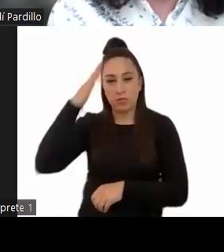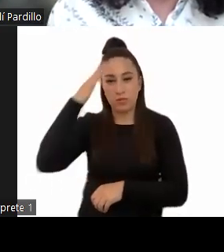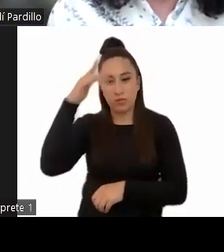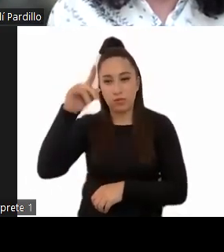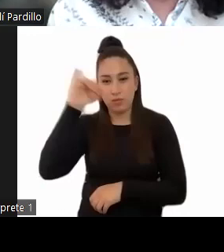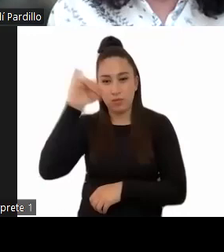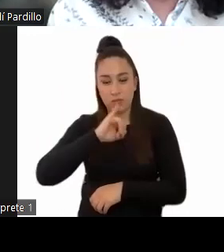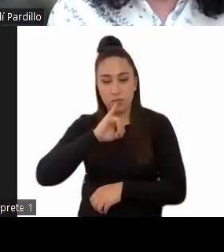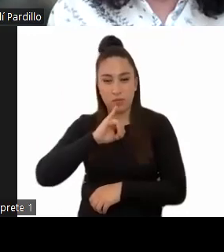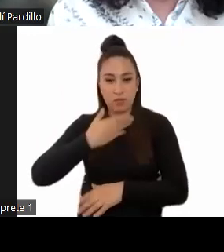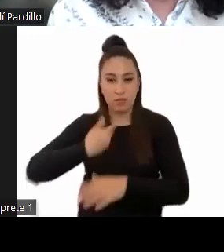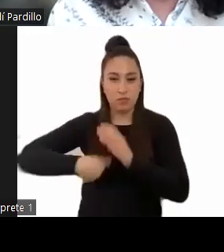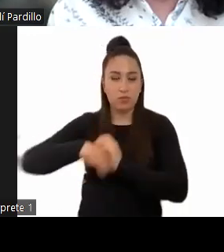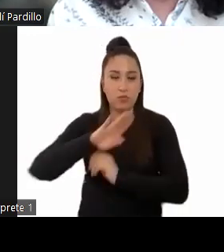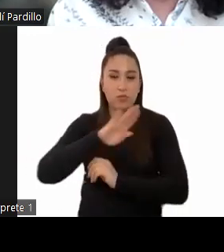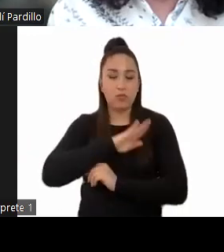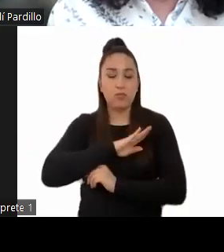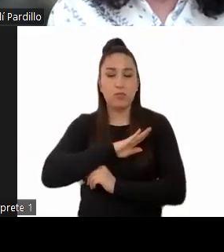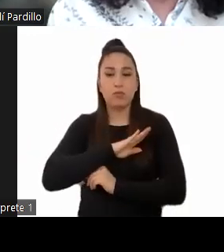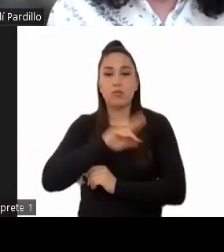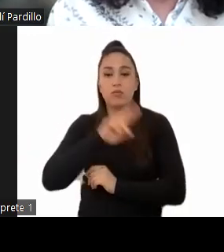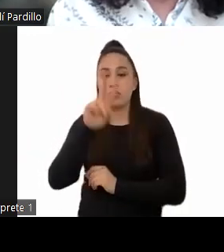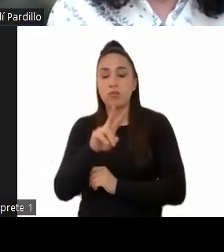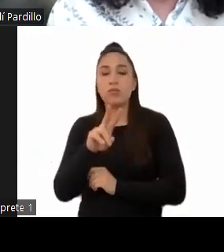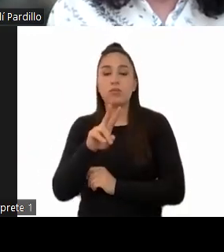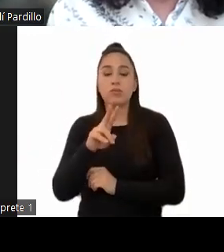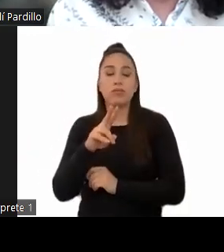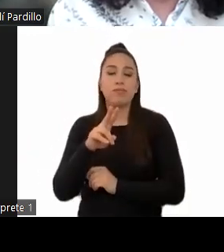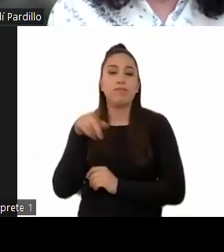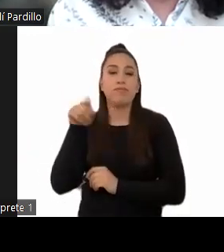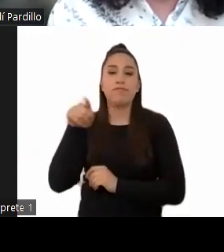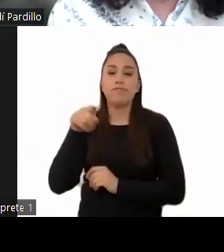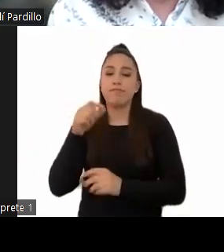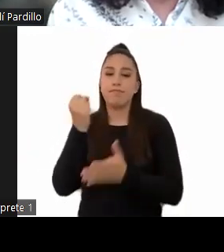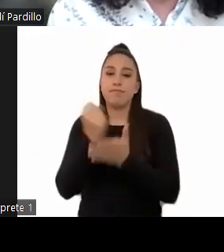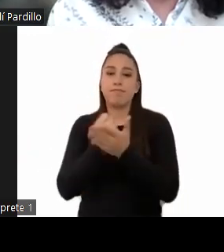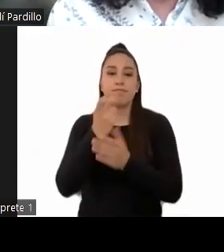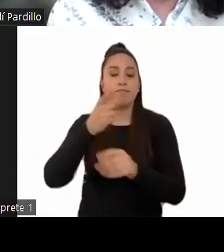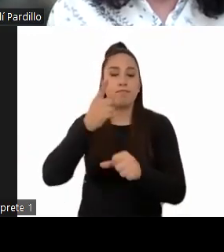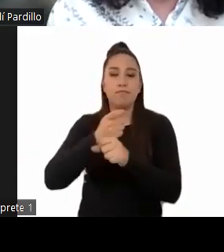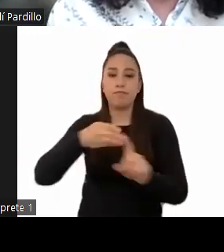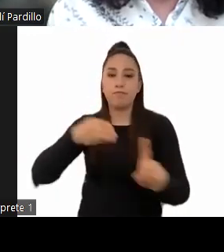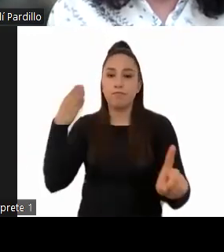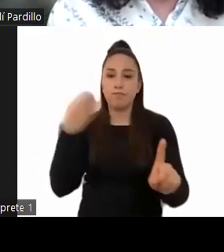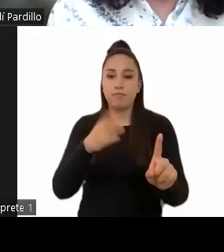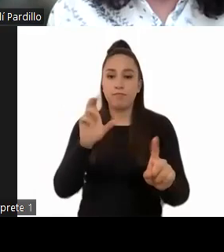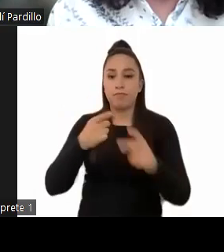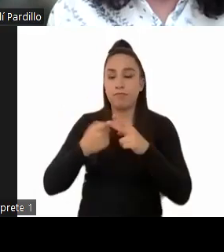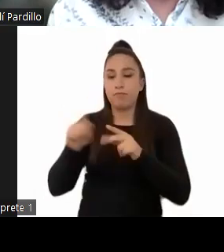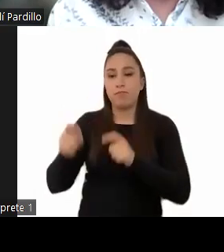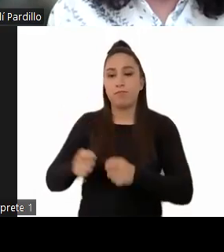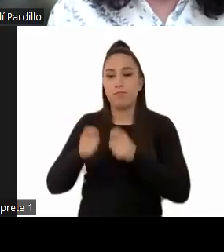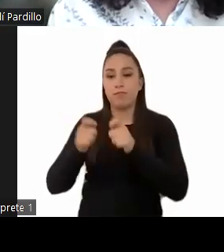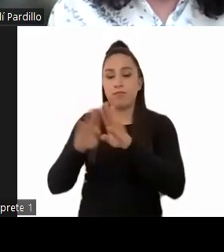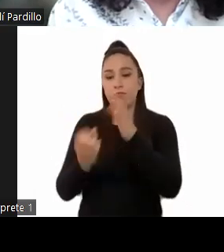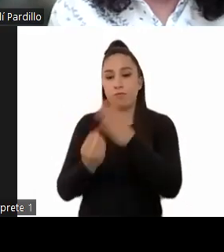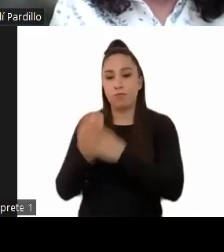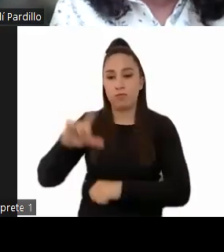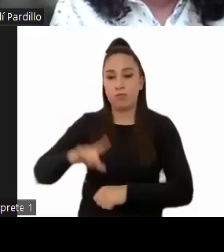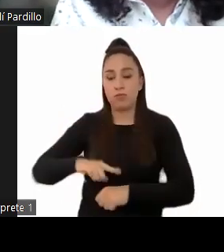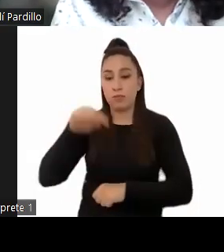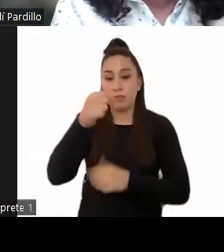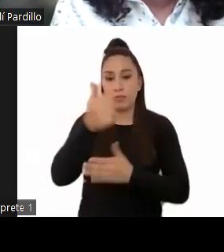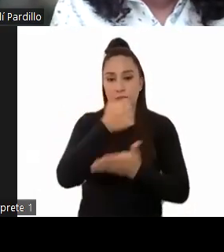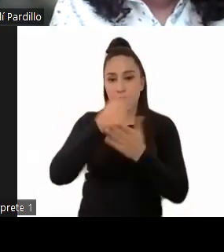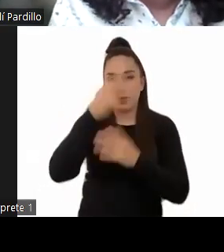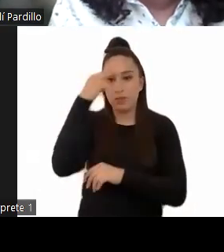conectividad para todas y todos ha sido prioridad desde el inicio de su mandato. Tan es así que la Ciudad de México se encuentra en el